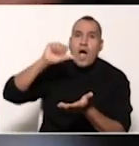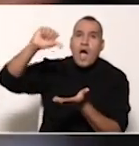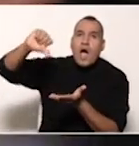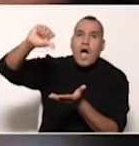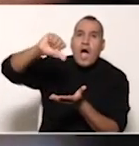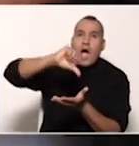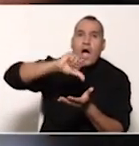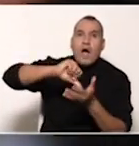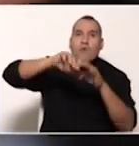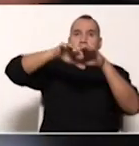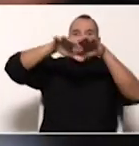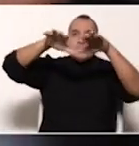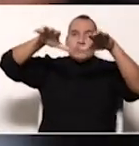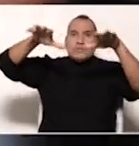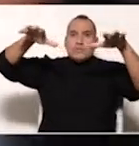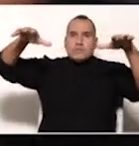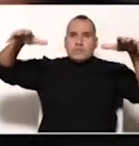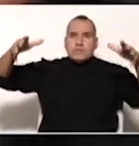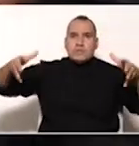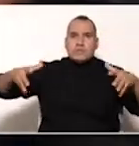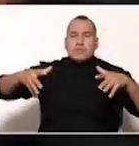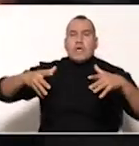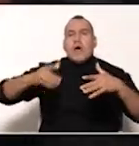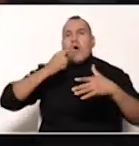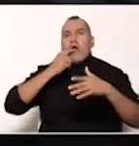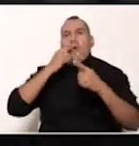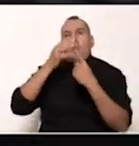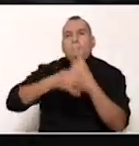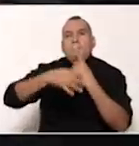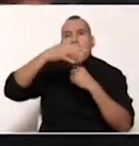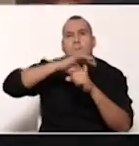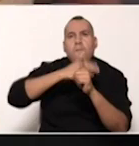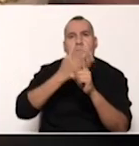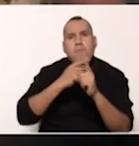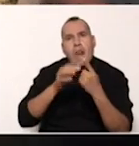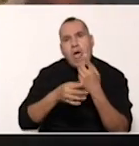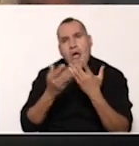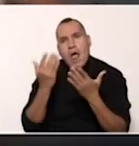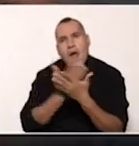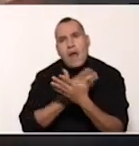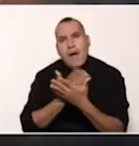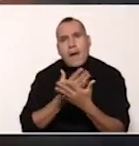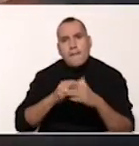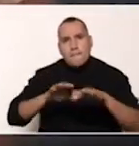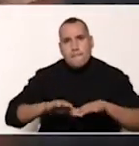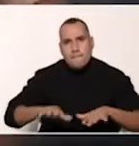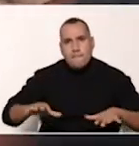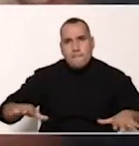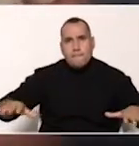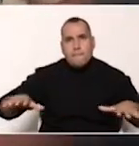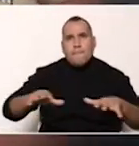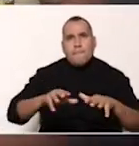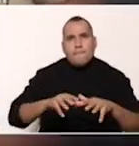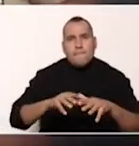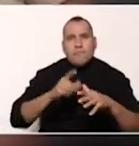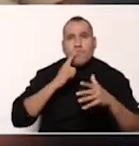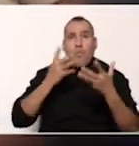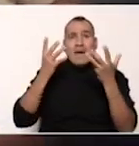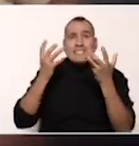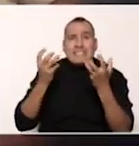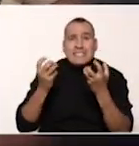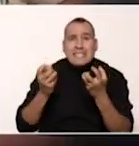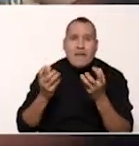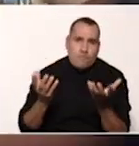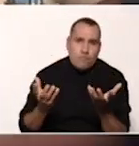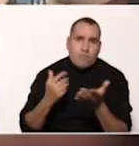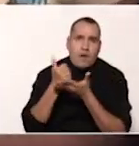de plátano o hojas de palma, para evitar la incidencia de los rayos solares que aumenten la